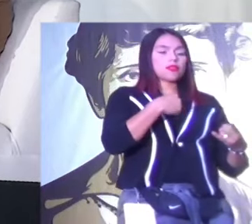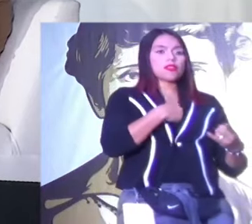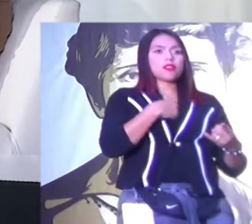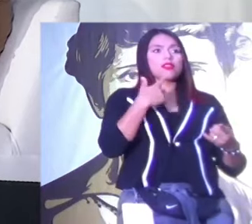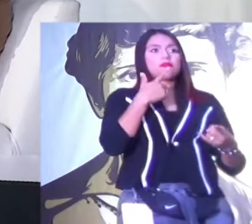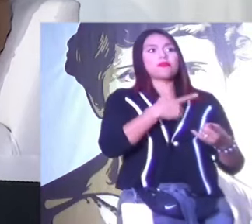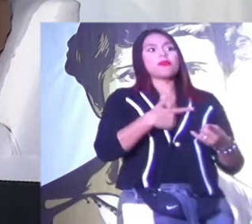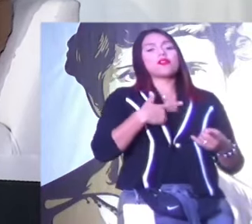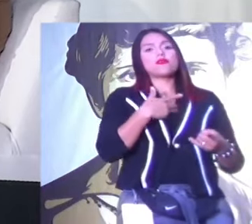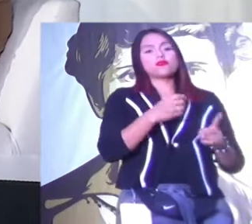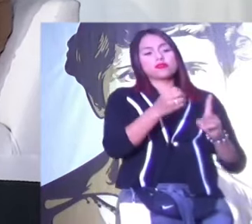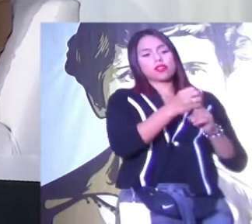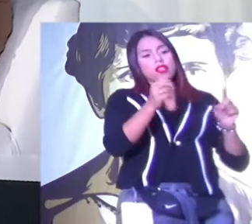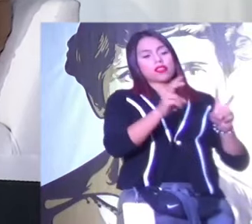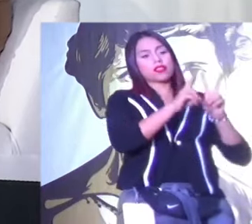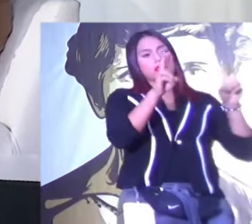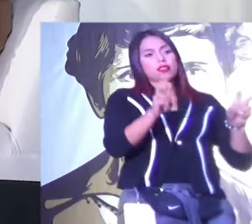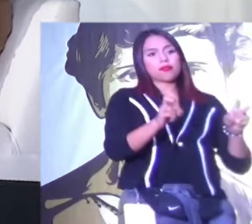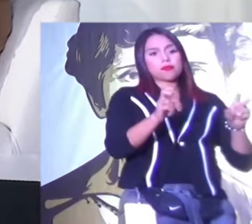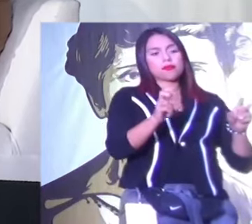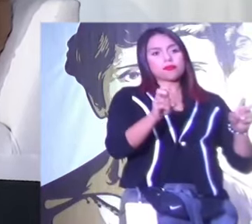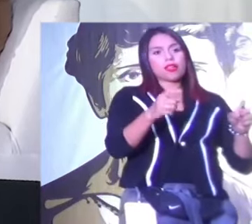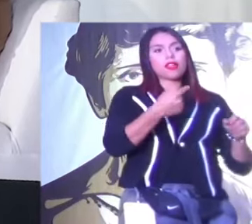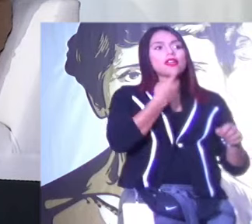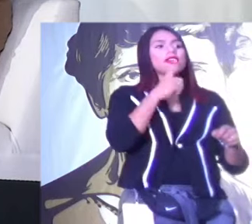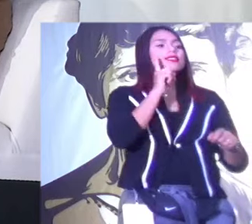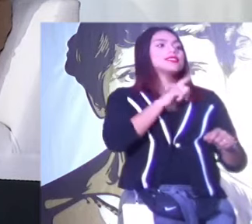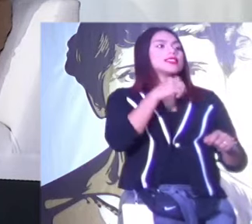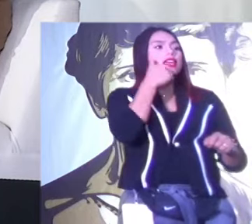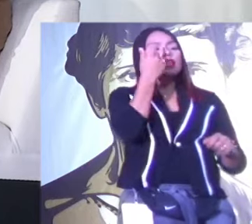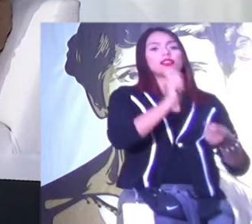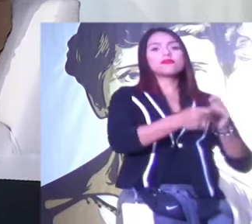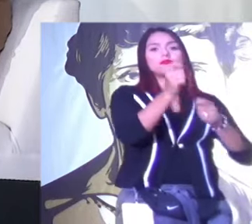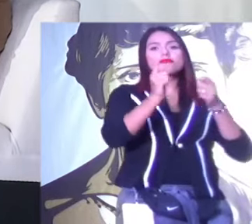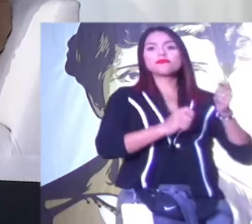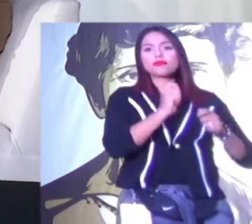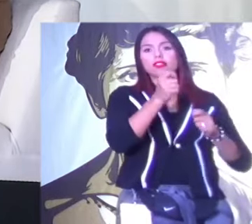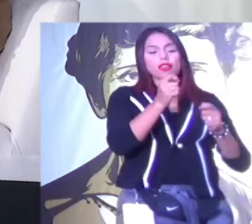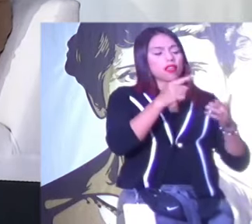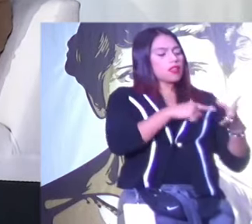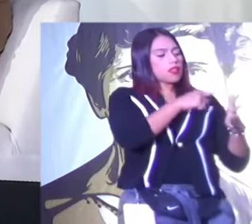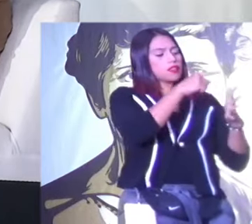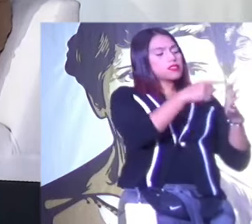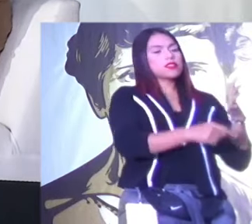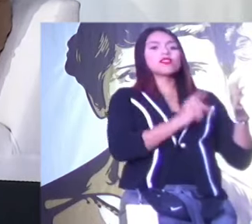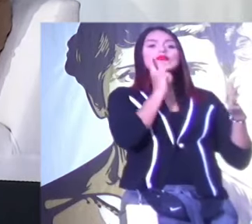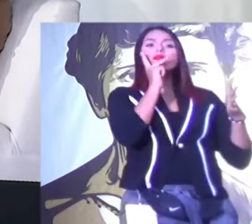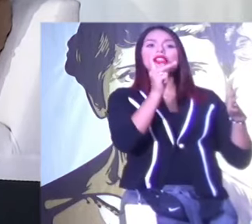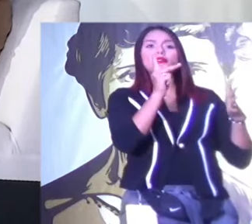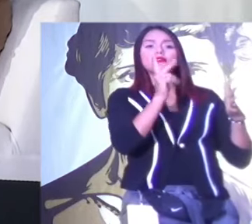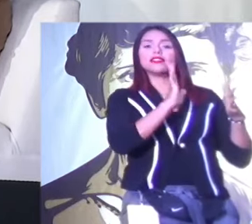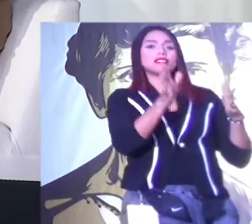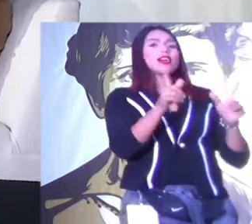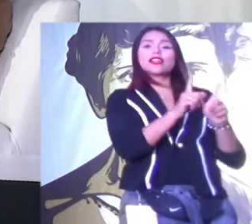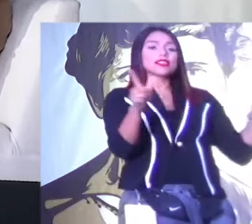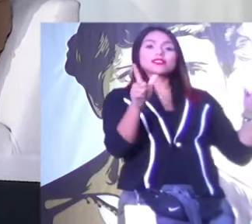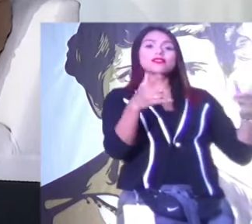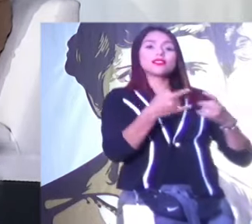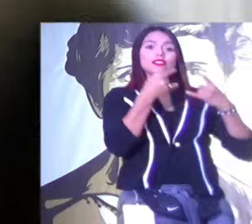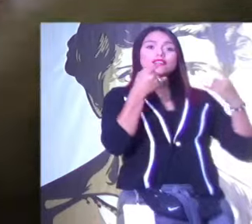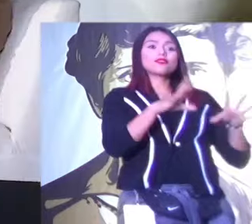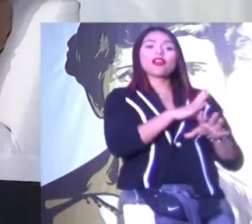quería ser baterista. Pues, ¿de qué sirve agregarle nada más? Porque la historia ya está completa en esas cinco palabras, ¿no? Entonces, de repente se